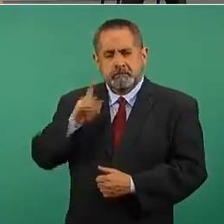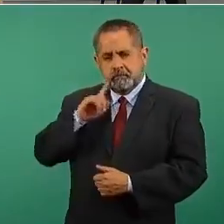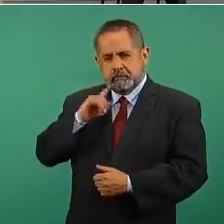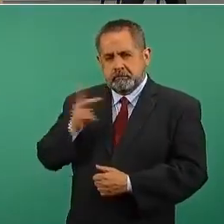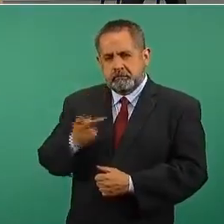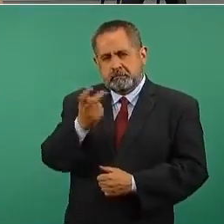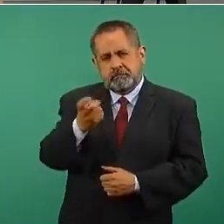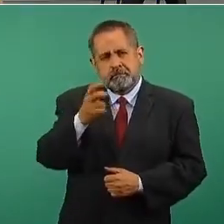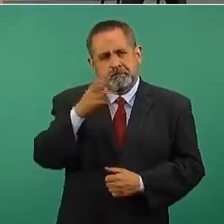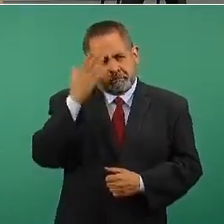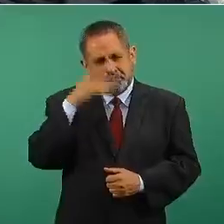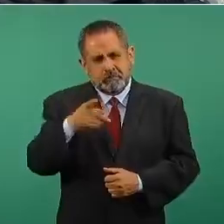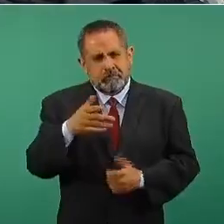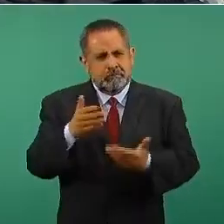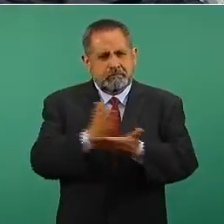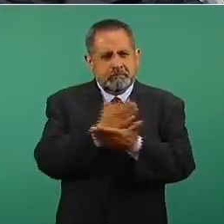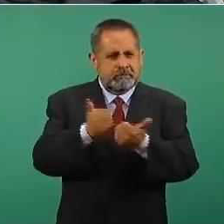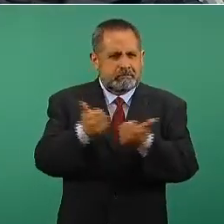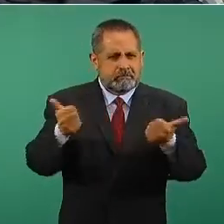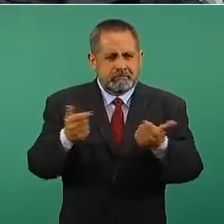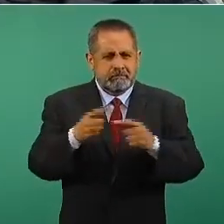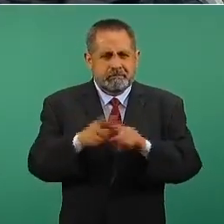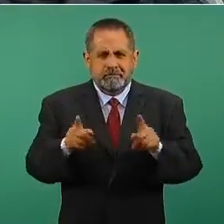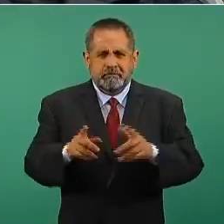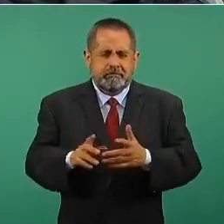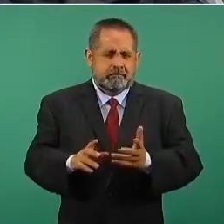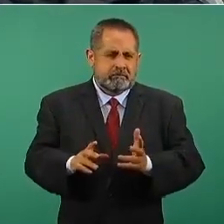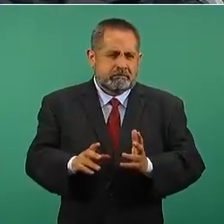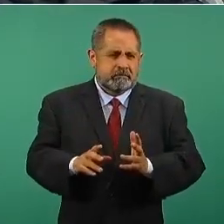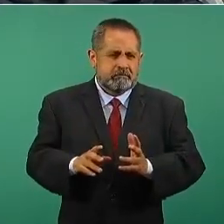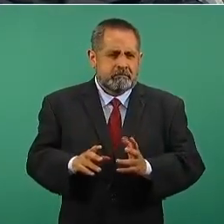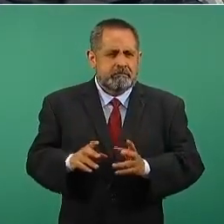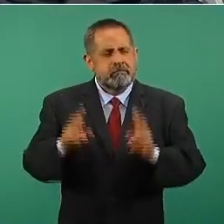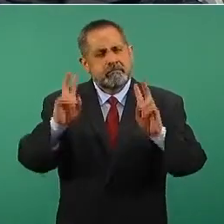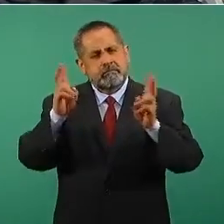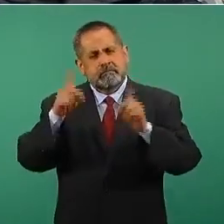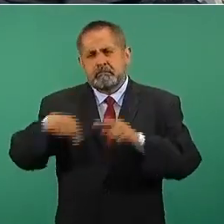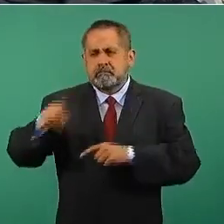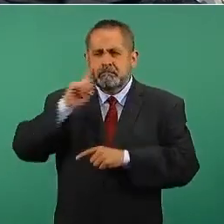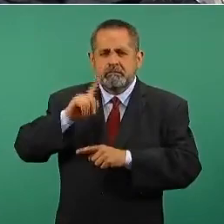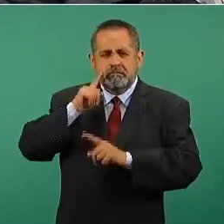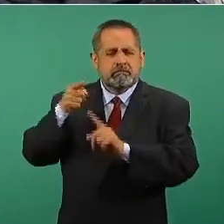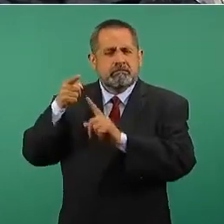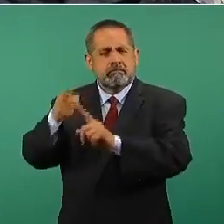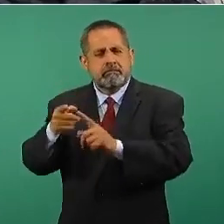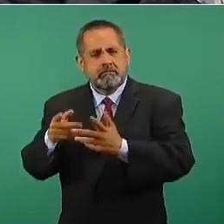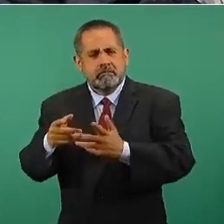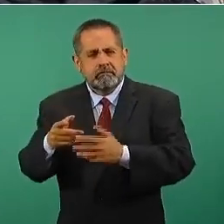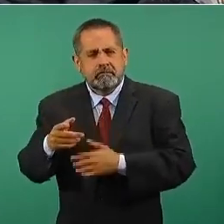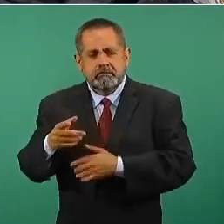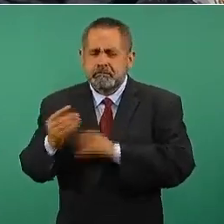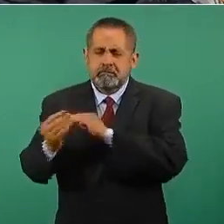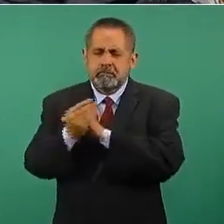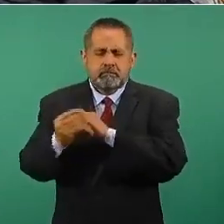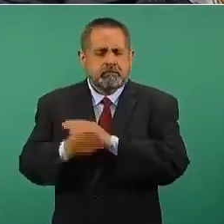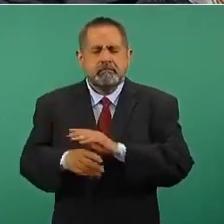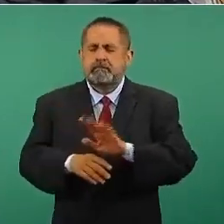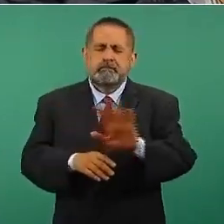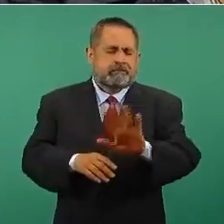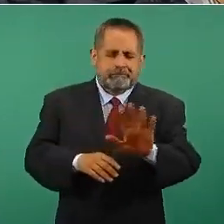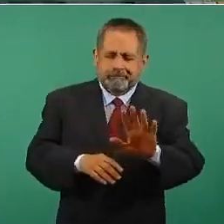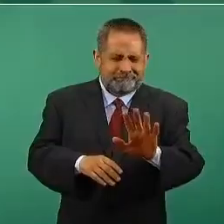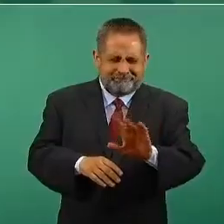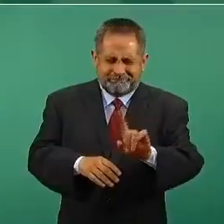Son cuestiones sí separadas, el asunto de claro. El tema que traen las mujeres también de no sentirse escuchadas y de llevamos llegar